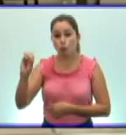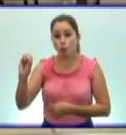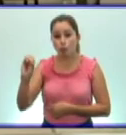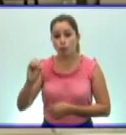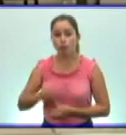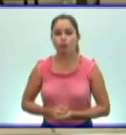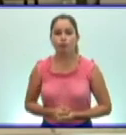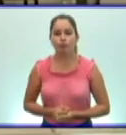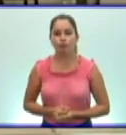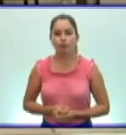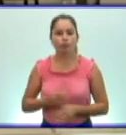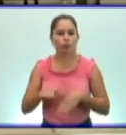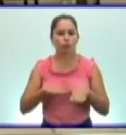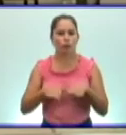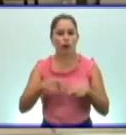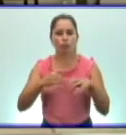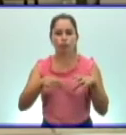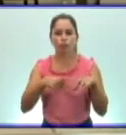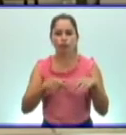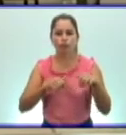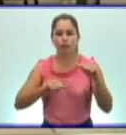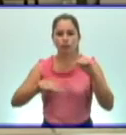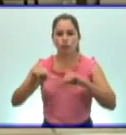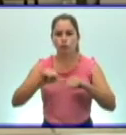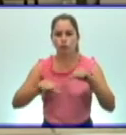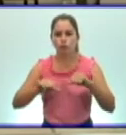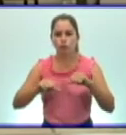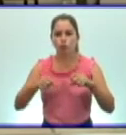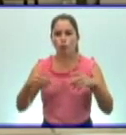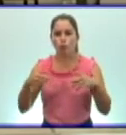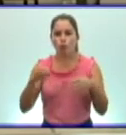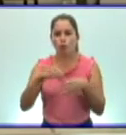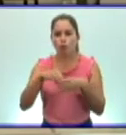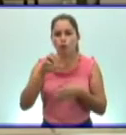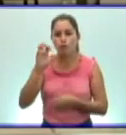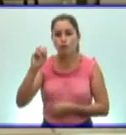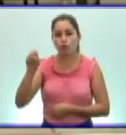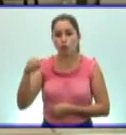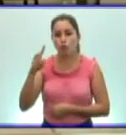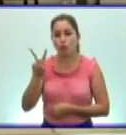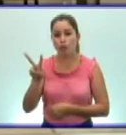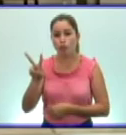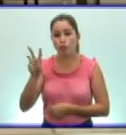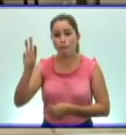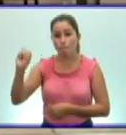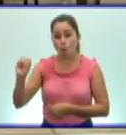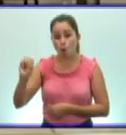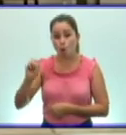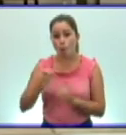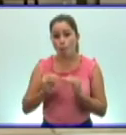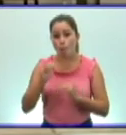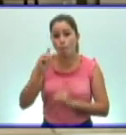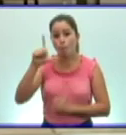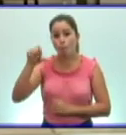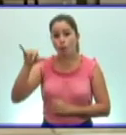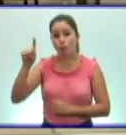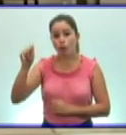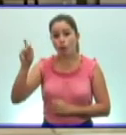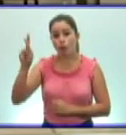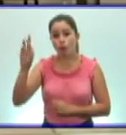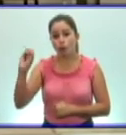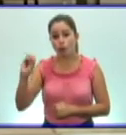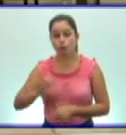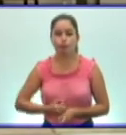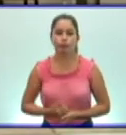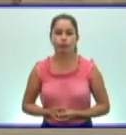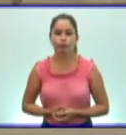una disolución de concentración 0,2 mol por litro. Además, vamos a utilizar como un útil